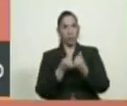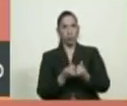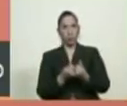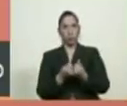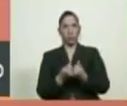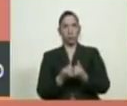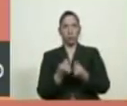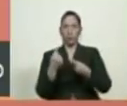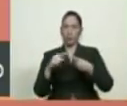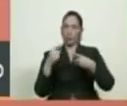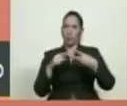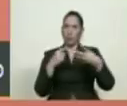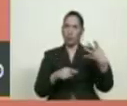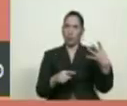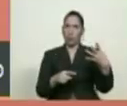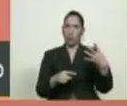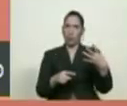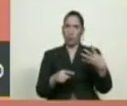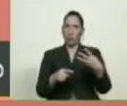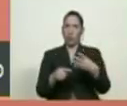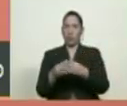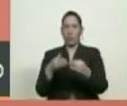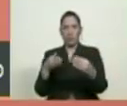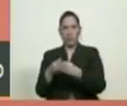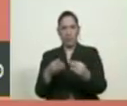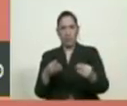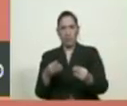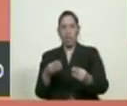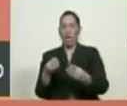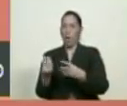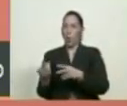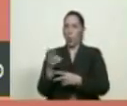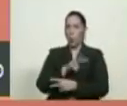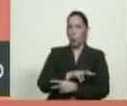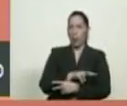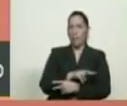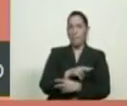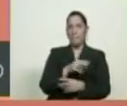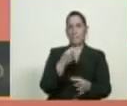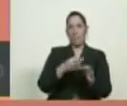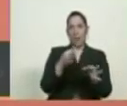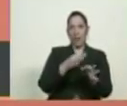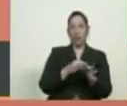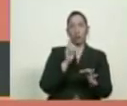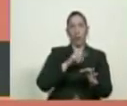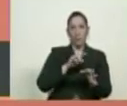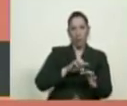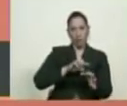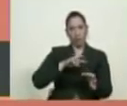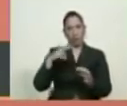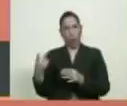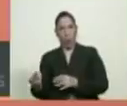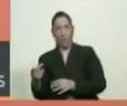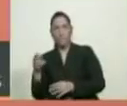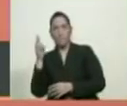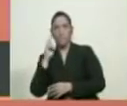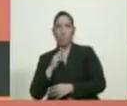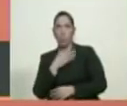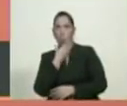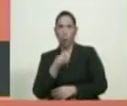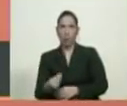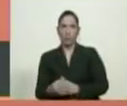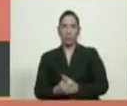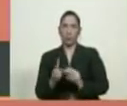las distintas divisas respecto al petro y también del petro respecto al bolívar soberano. No